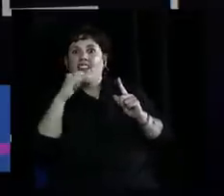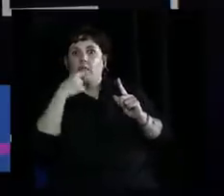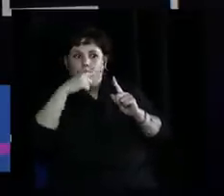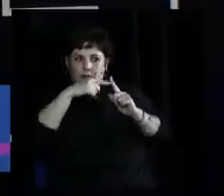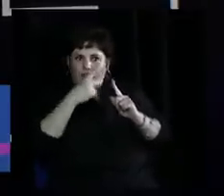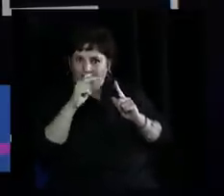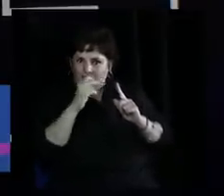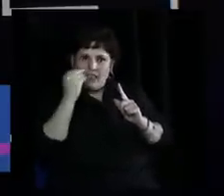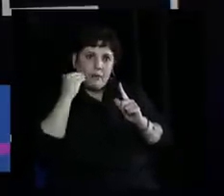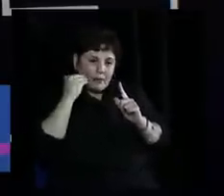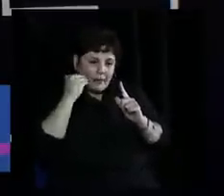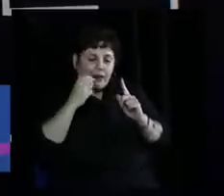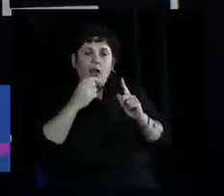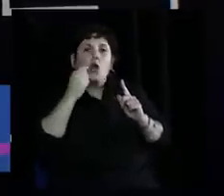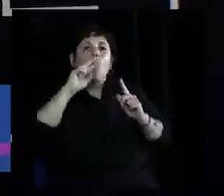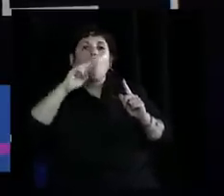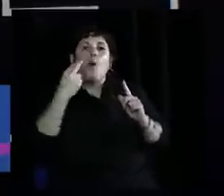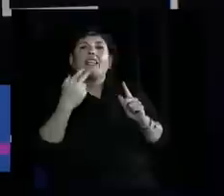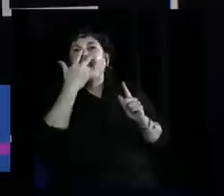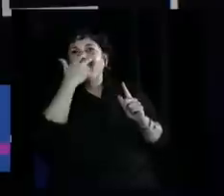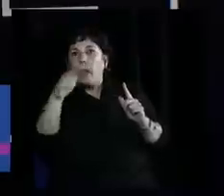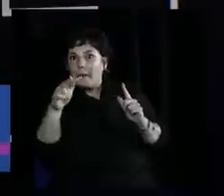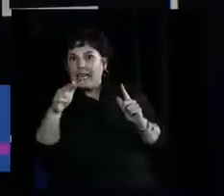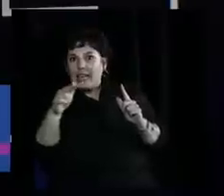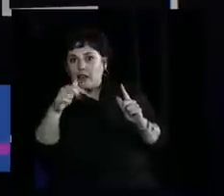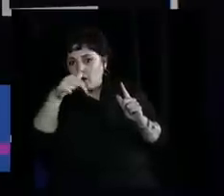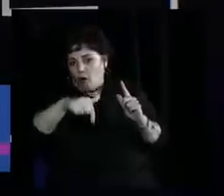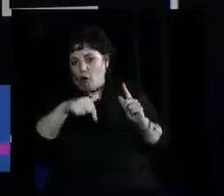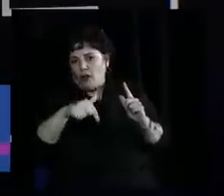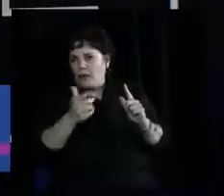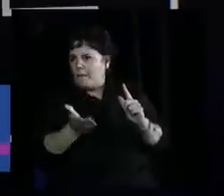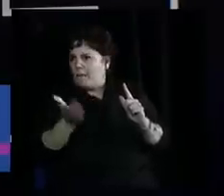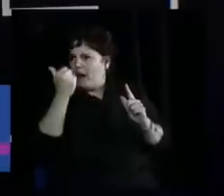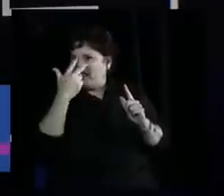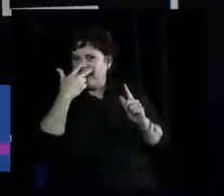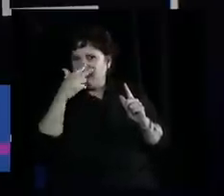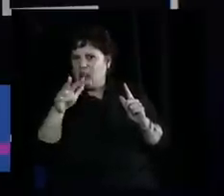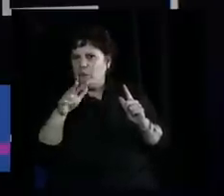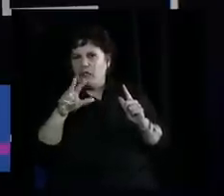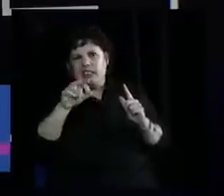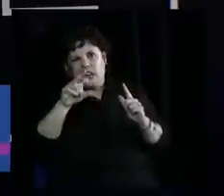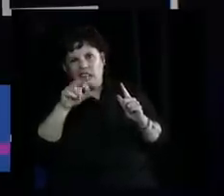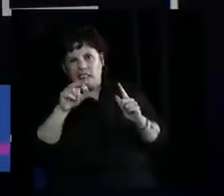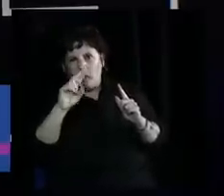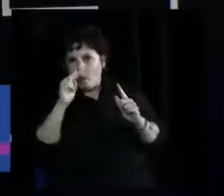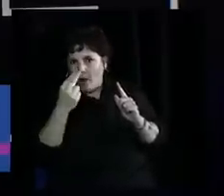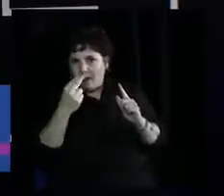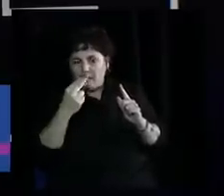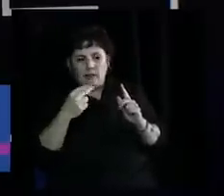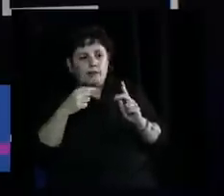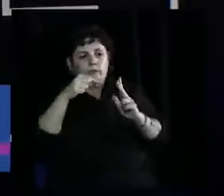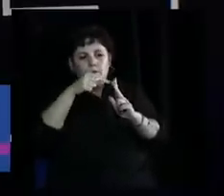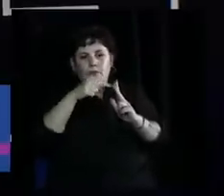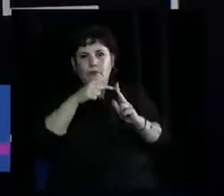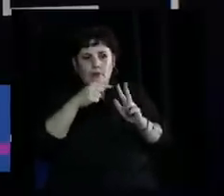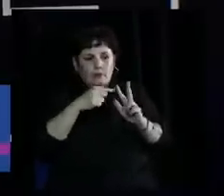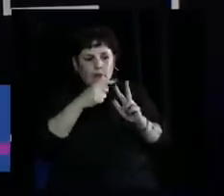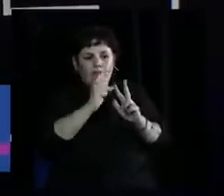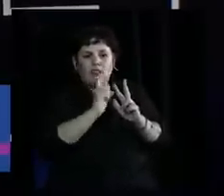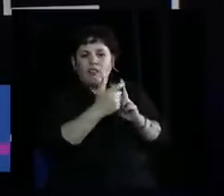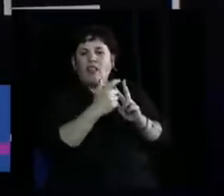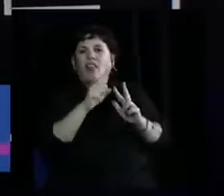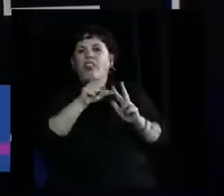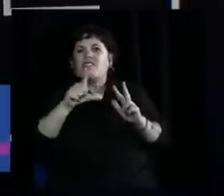la muerte número 3.000 que se alcanzó hoy, y se superó hoy porque llegamos a más de 3.030 muertes, se alcanzó 17 días